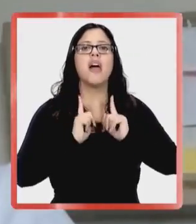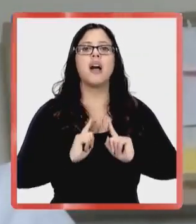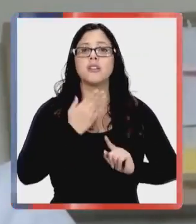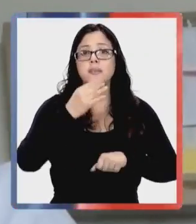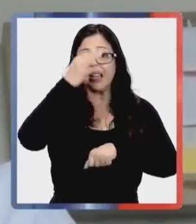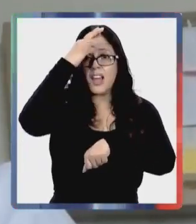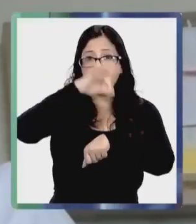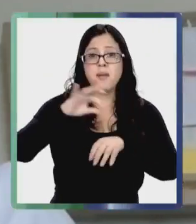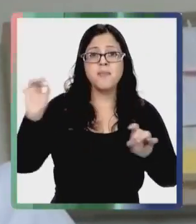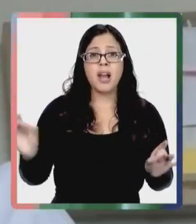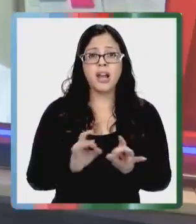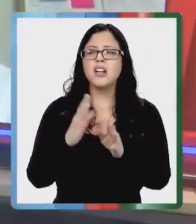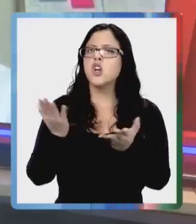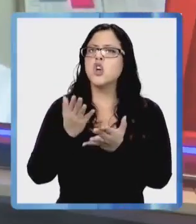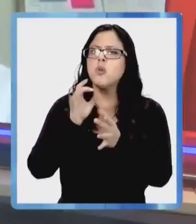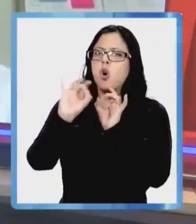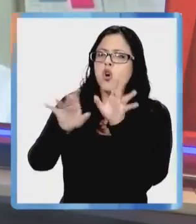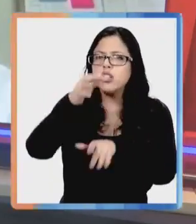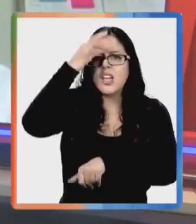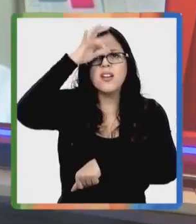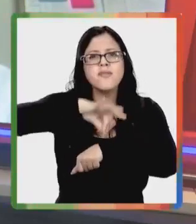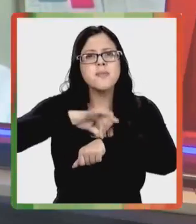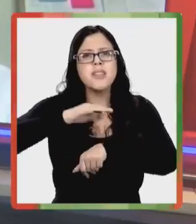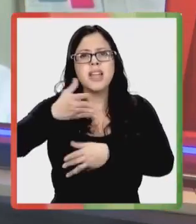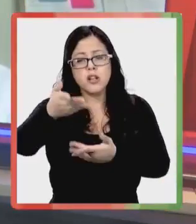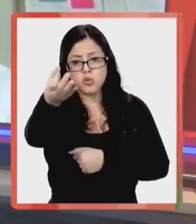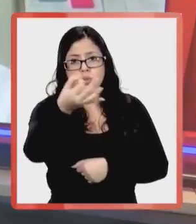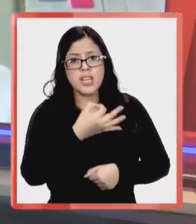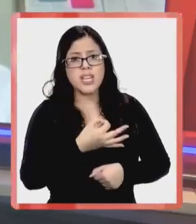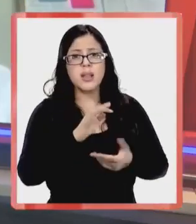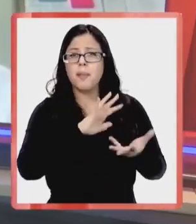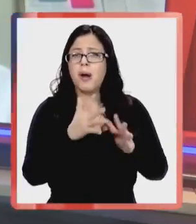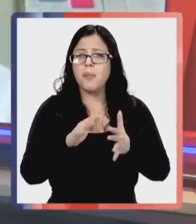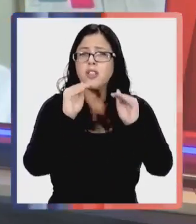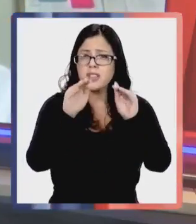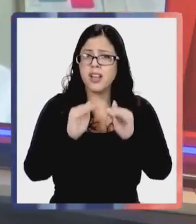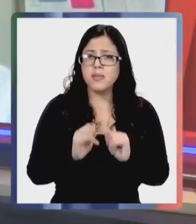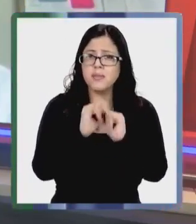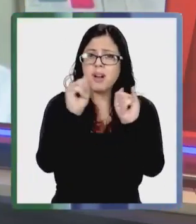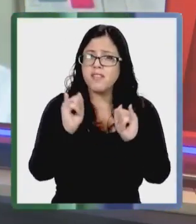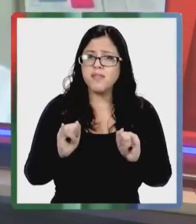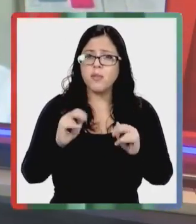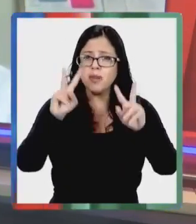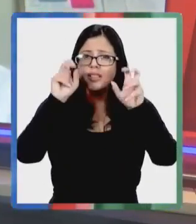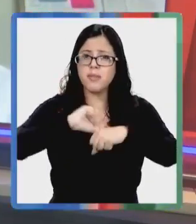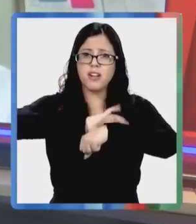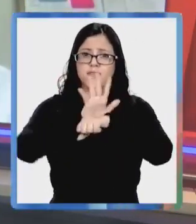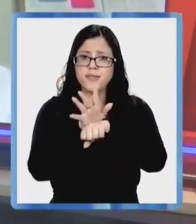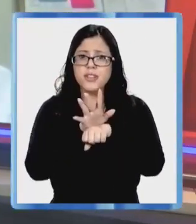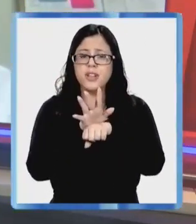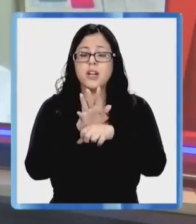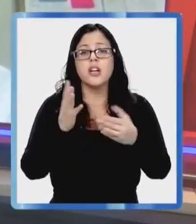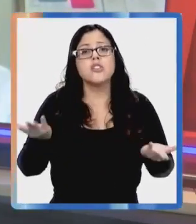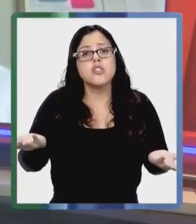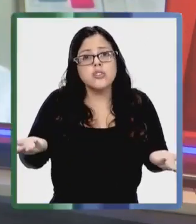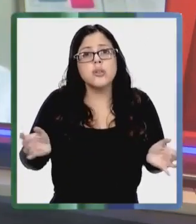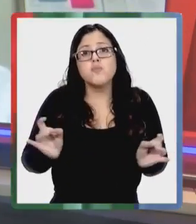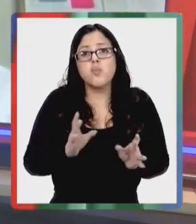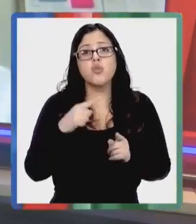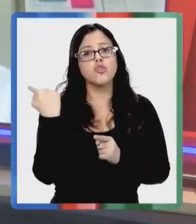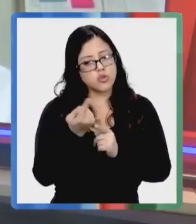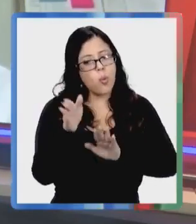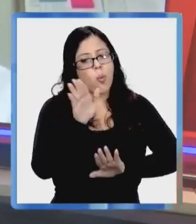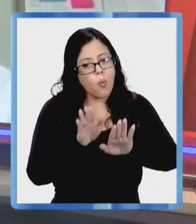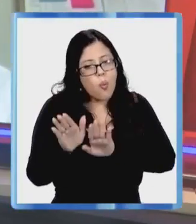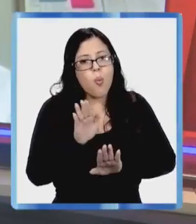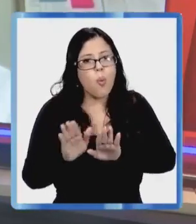importante y una enfermedad grave. ¿Cómo se contagian estos virus? Usted nos adelantaba algunas cosas, más o menos de la misma forma que el COVID-19. Por lo